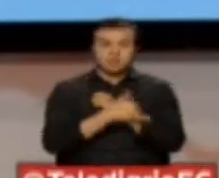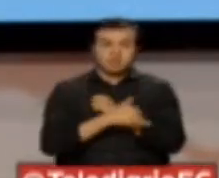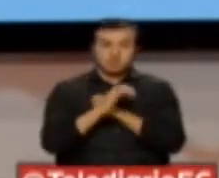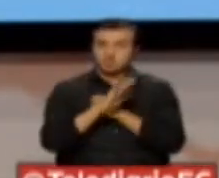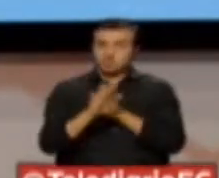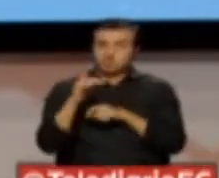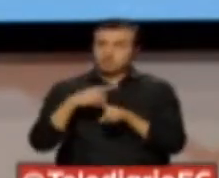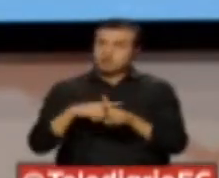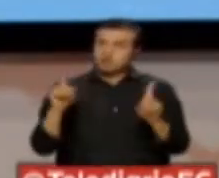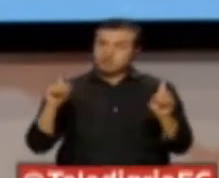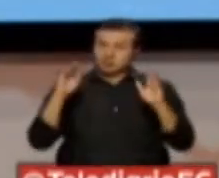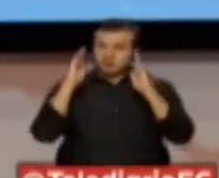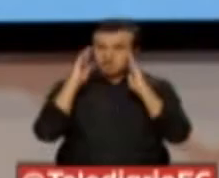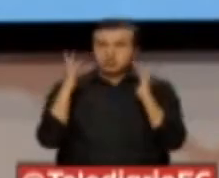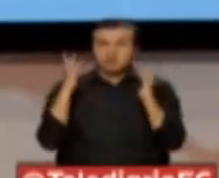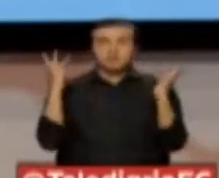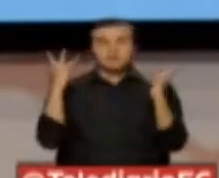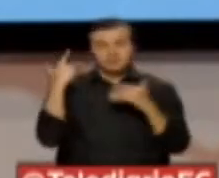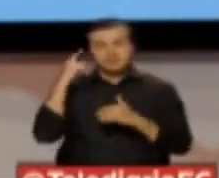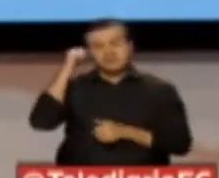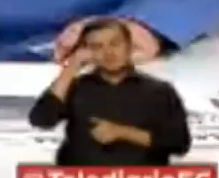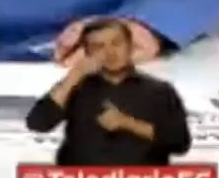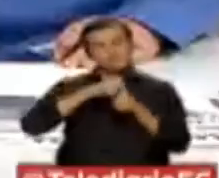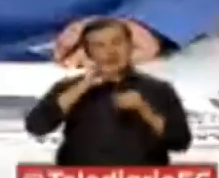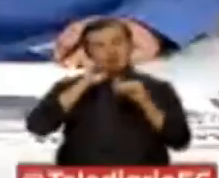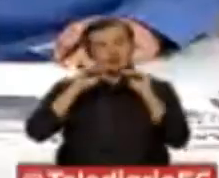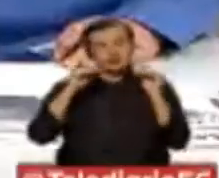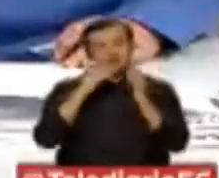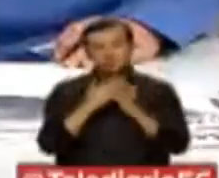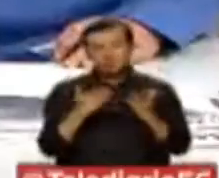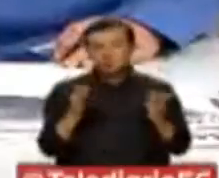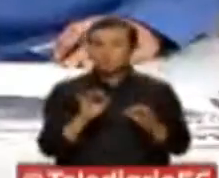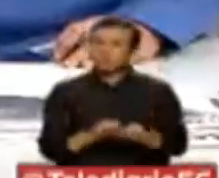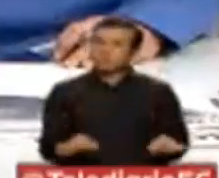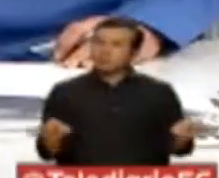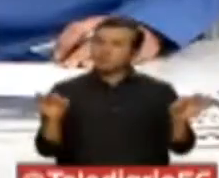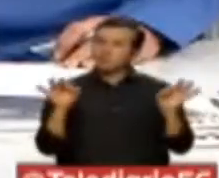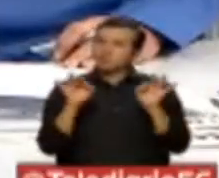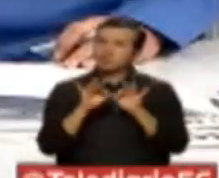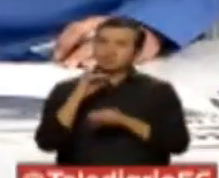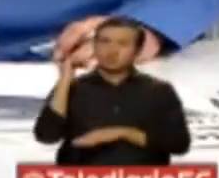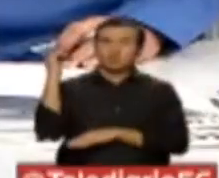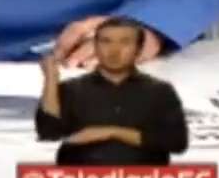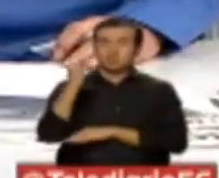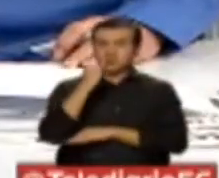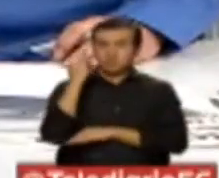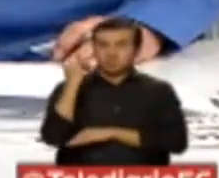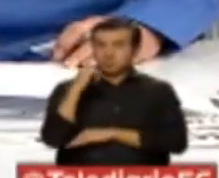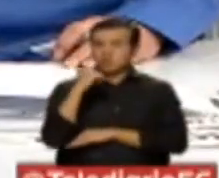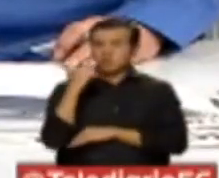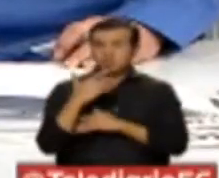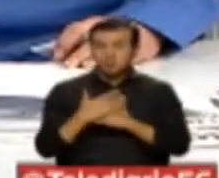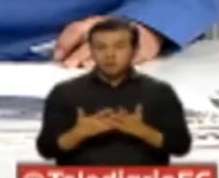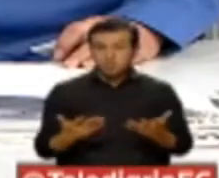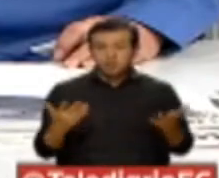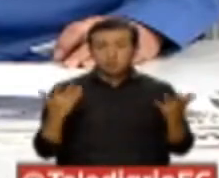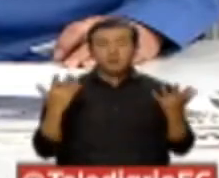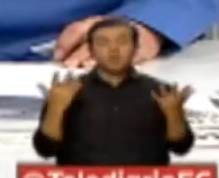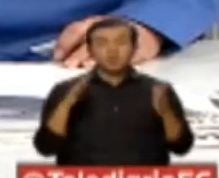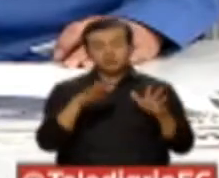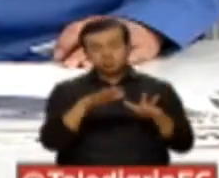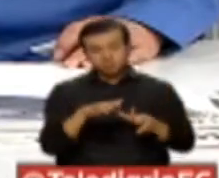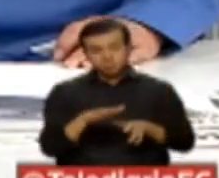tienen un trato diferenciado es por eso que se recordó que estos productos son importantes ya que son industrias y los otros son productos